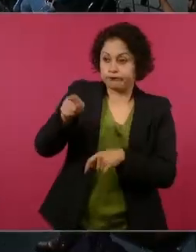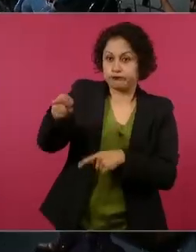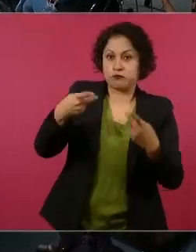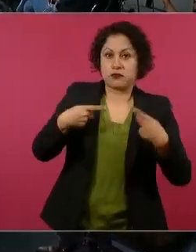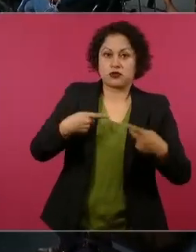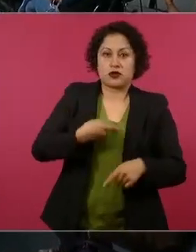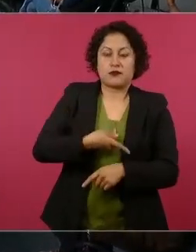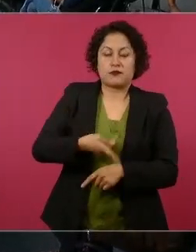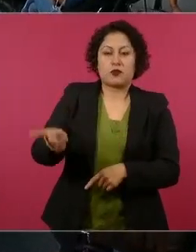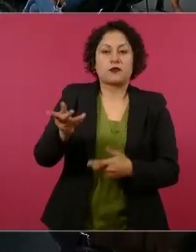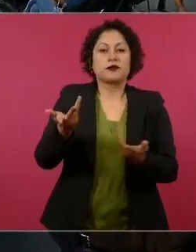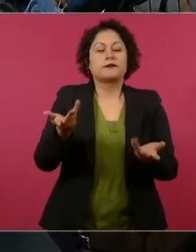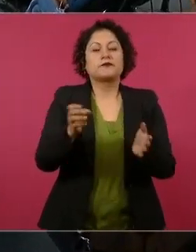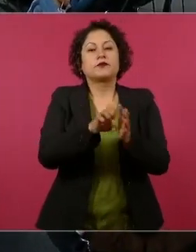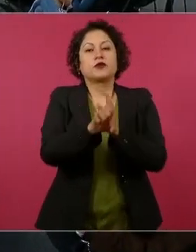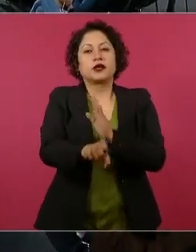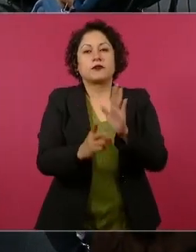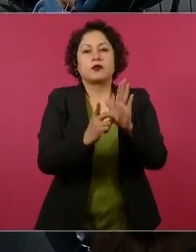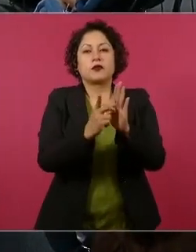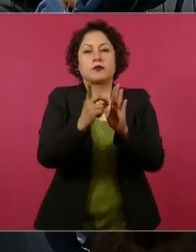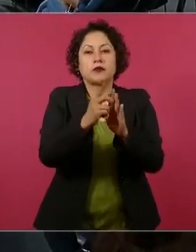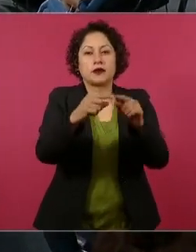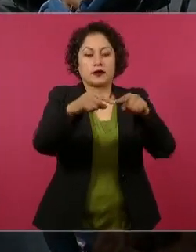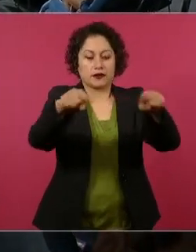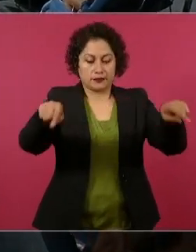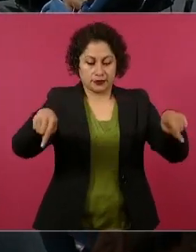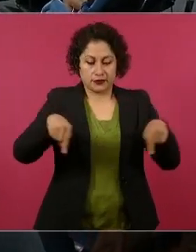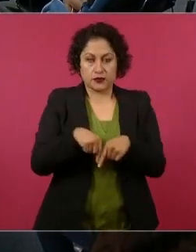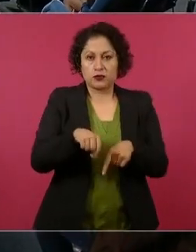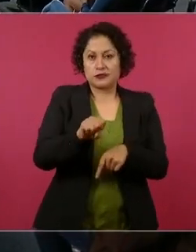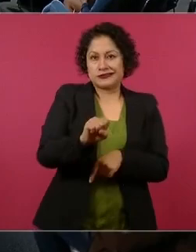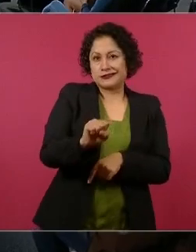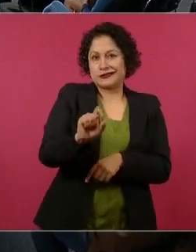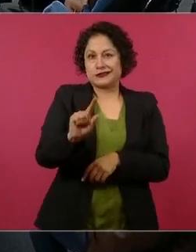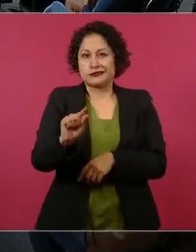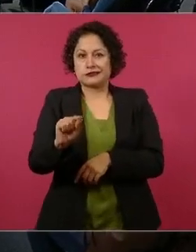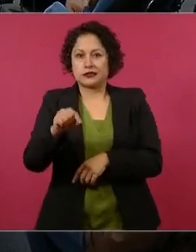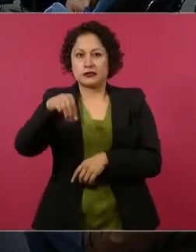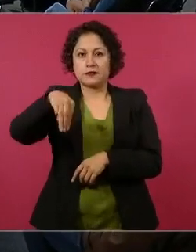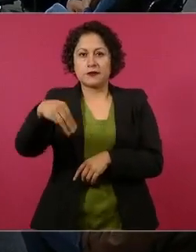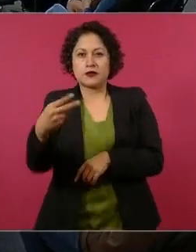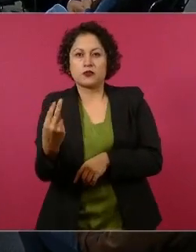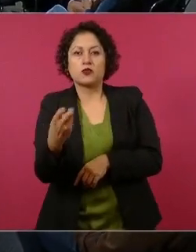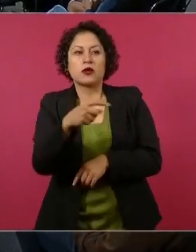un departamento de 60, 70 metros cuadrados?